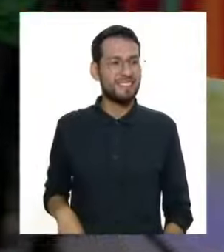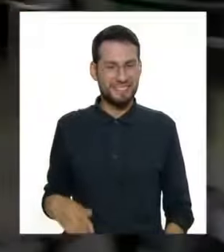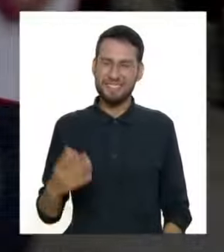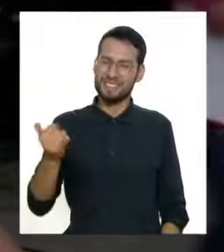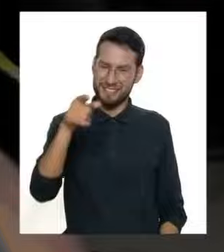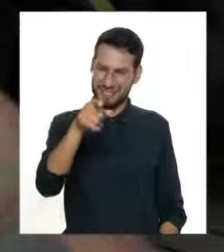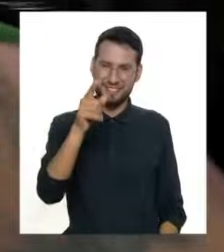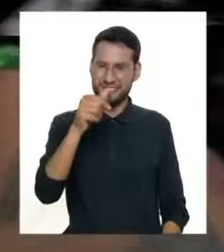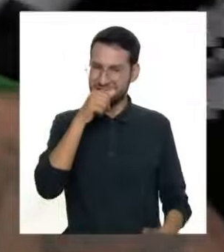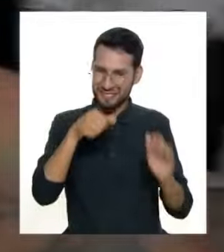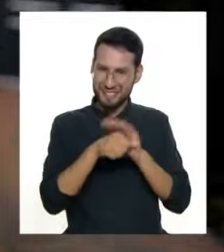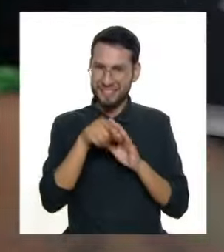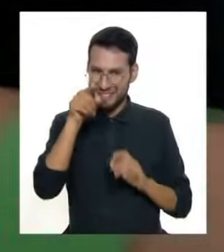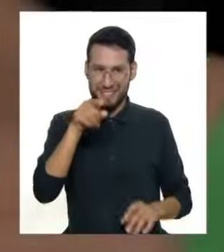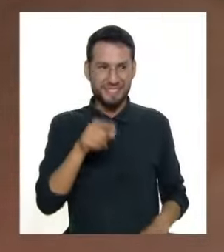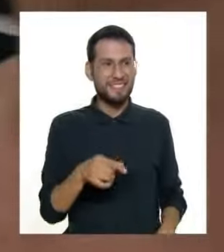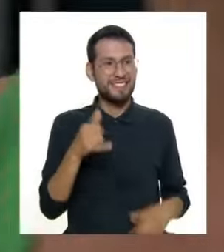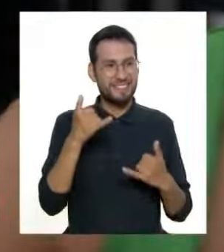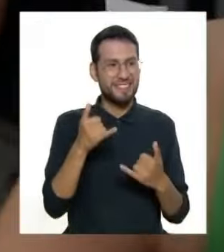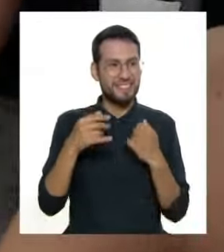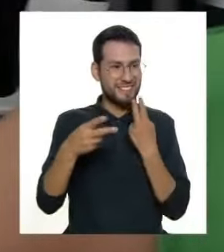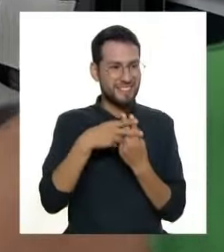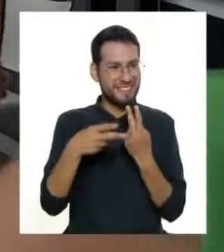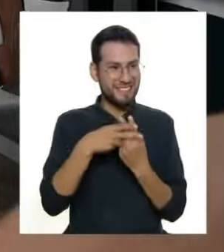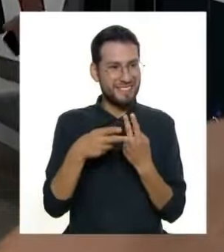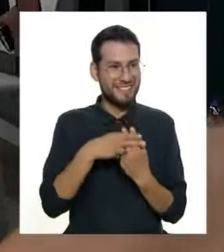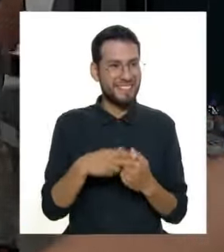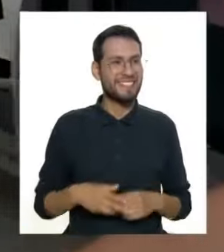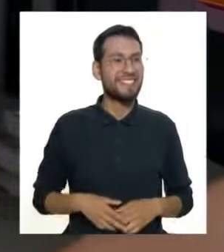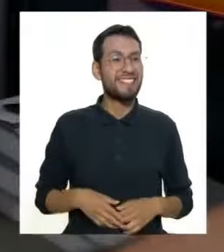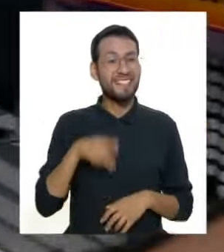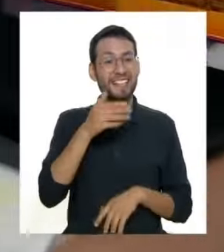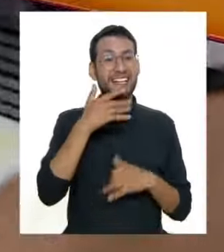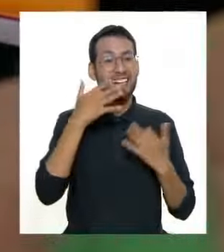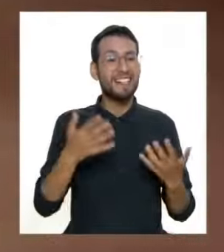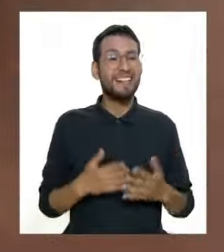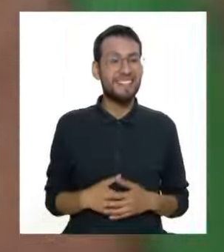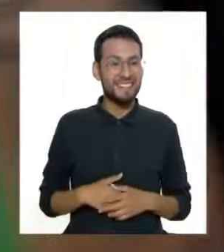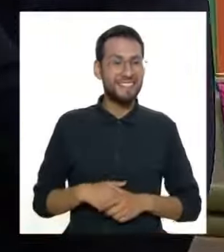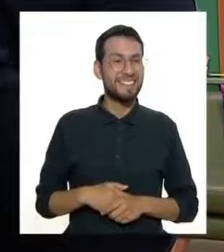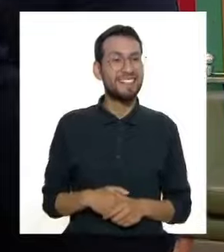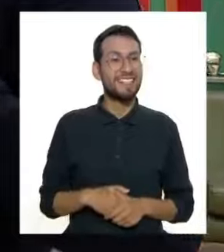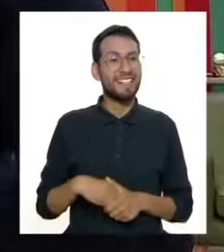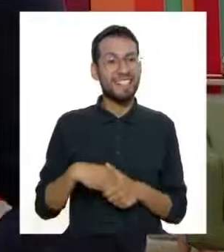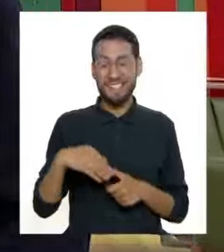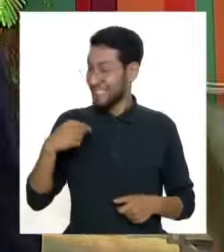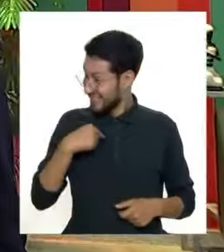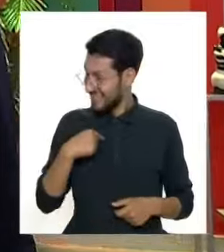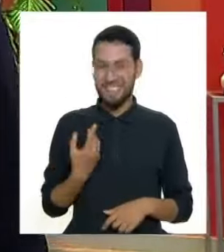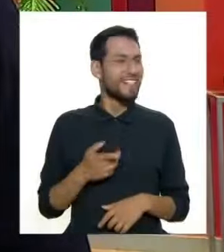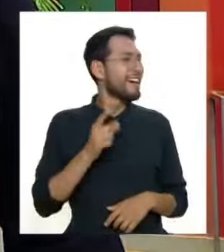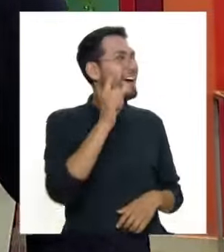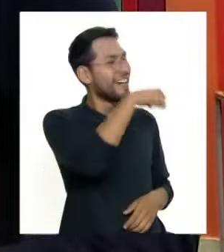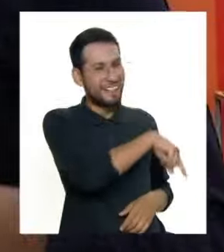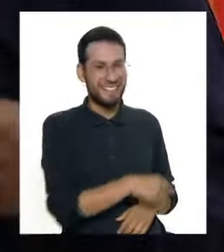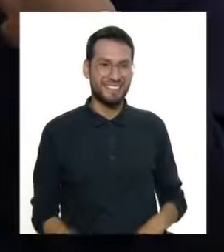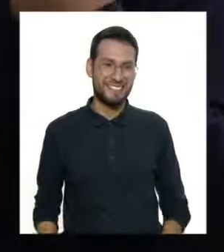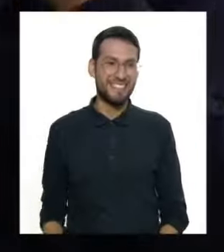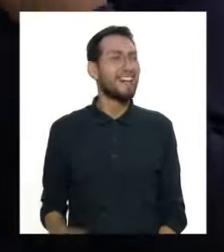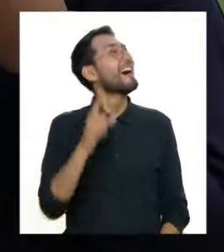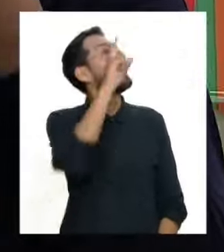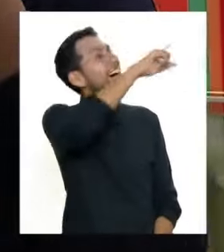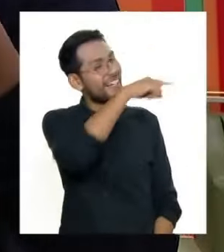José, no te corras. Vas a caer, ¿cuál es el tranquilo. Hashtag del día de hoy? ¿Eres feliz? A mí, yo. ¿A ti? No, al de ella. A